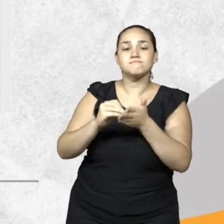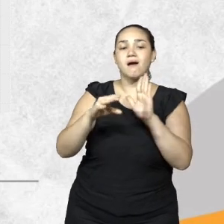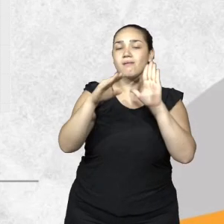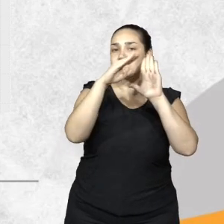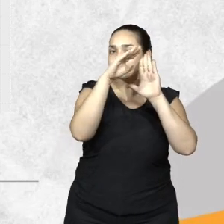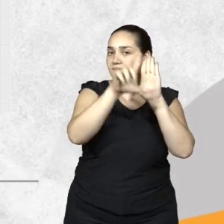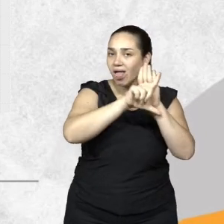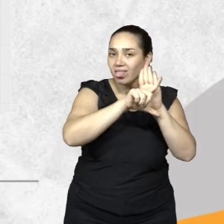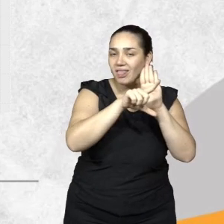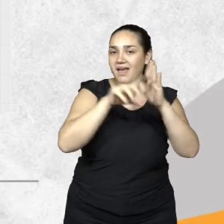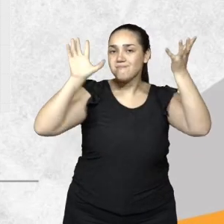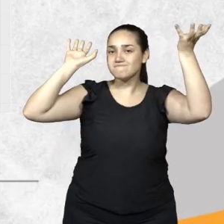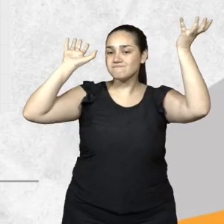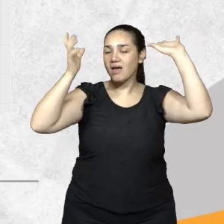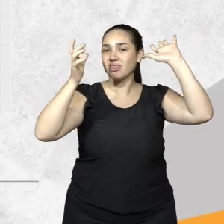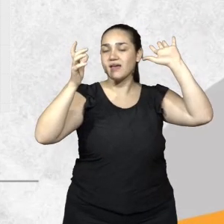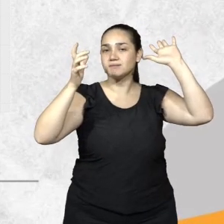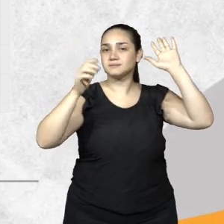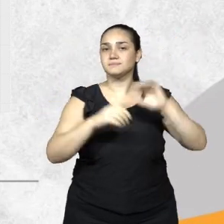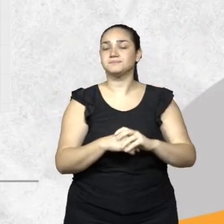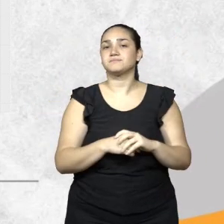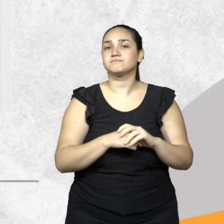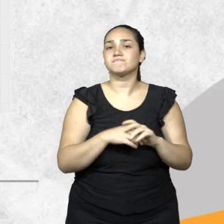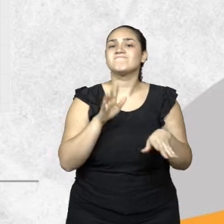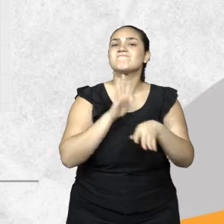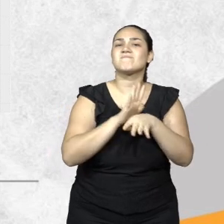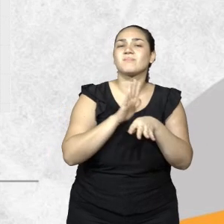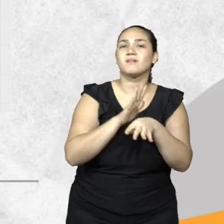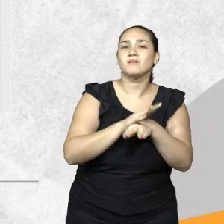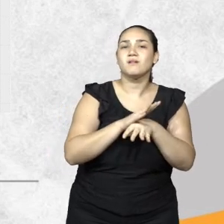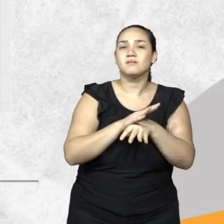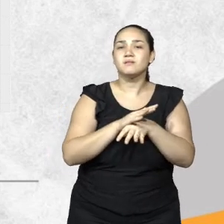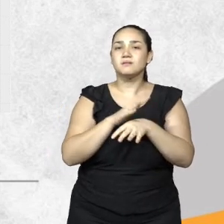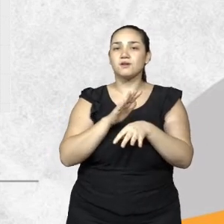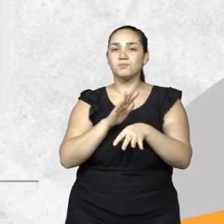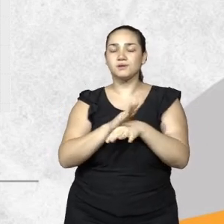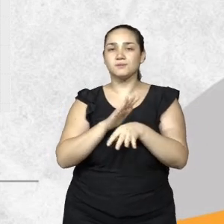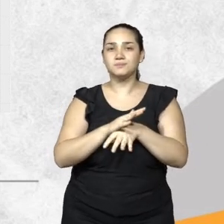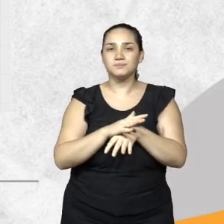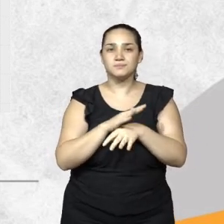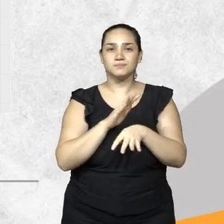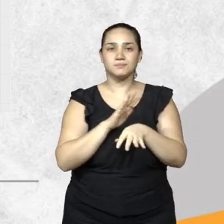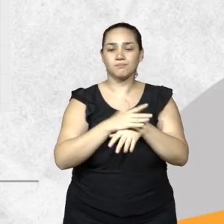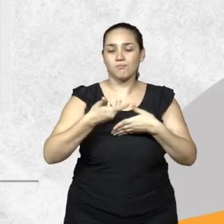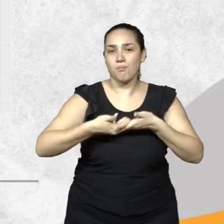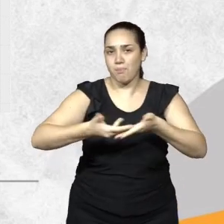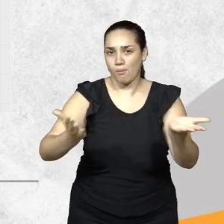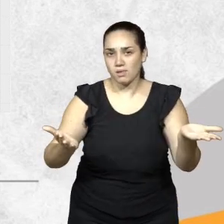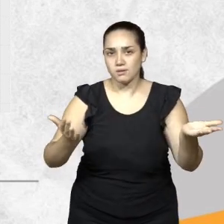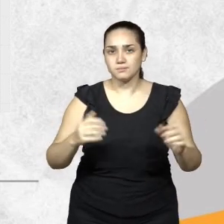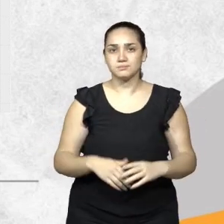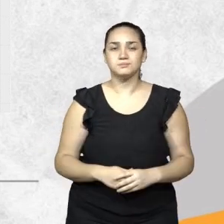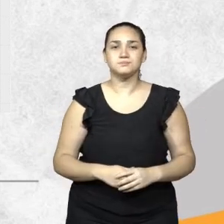ambiental revisten el carácter de orden público, palabra mágica, orden público, por lo que son susceptibles de